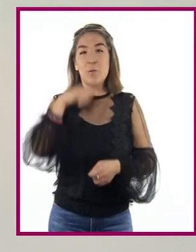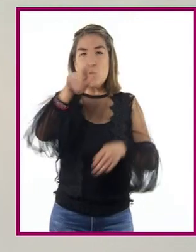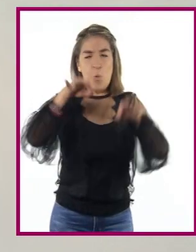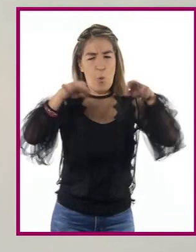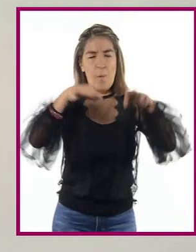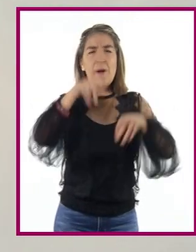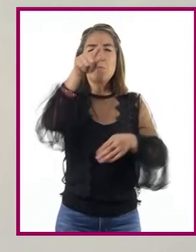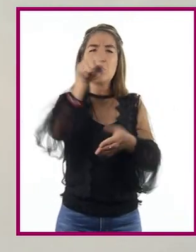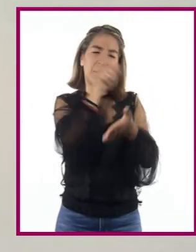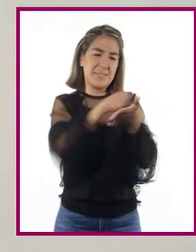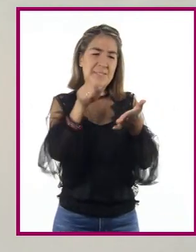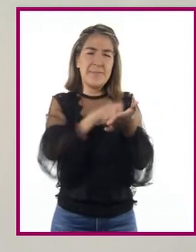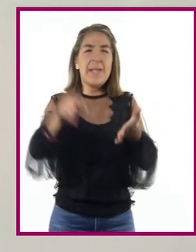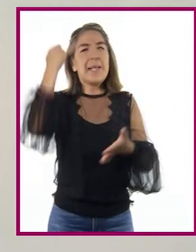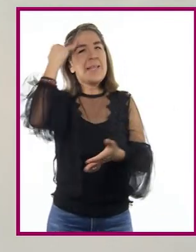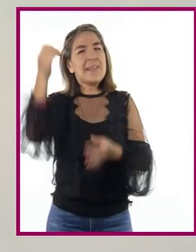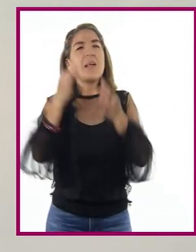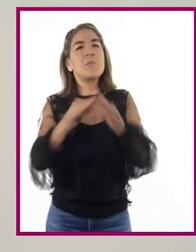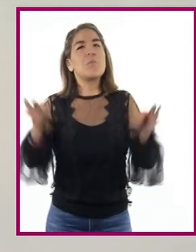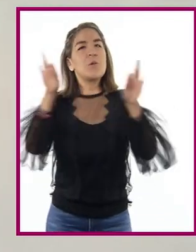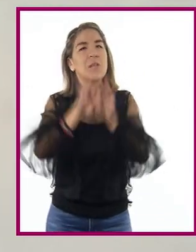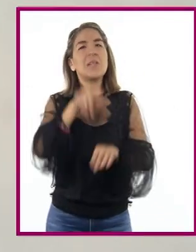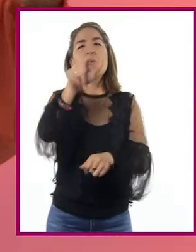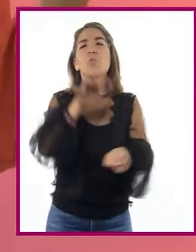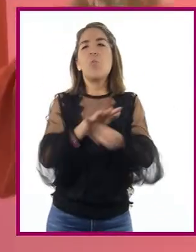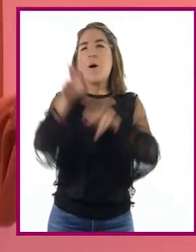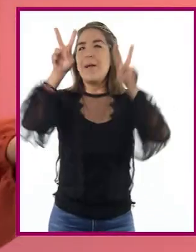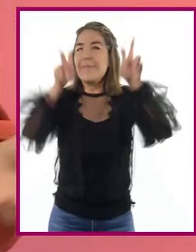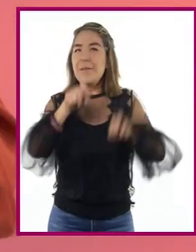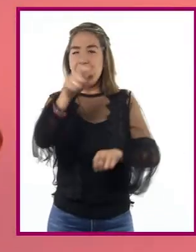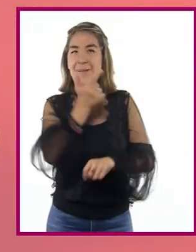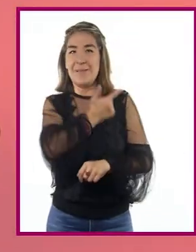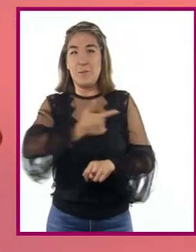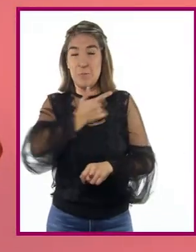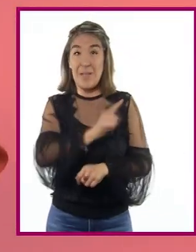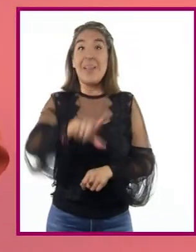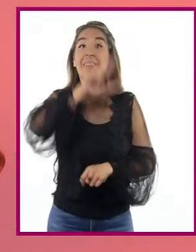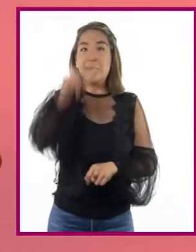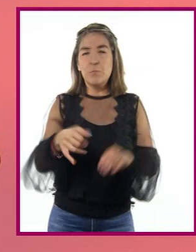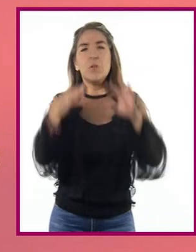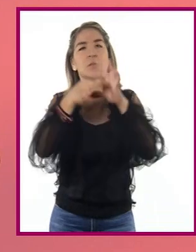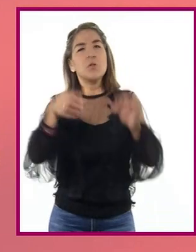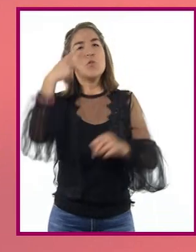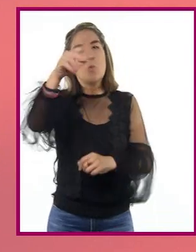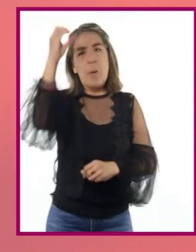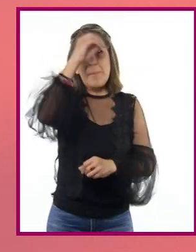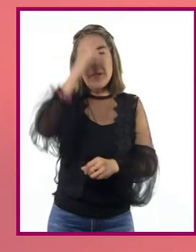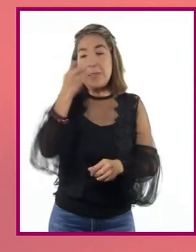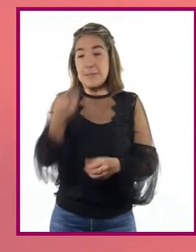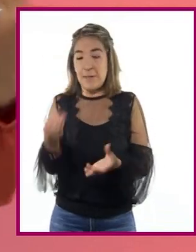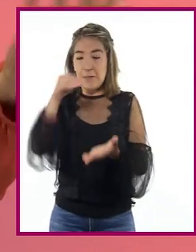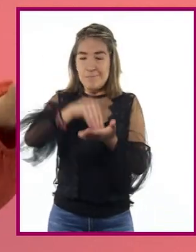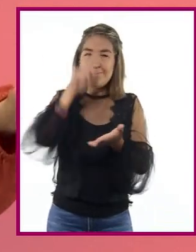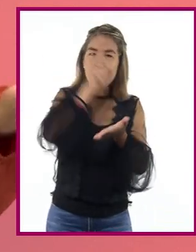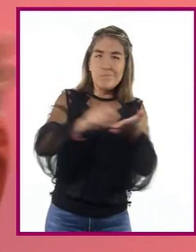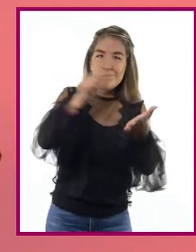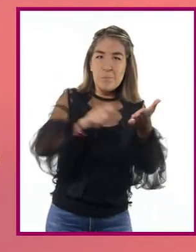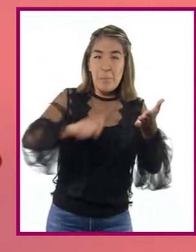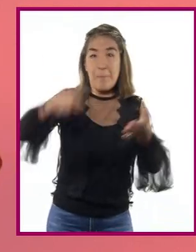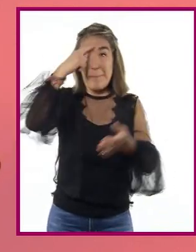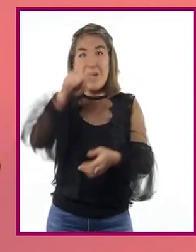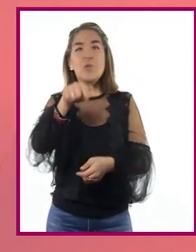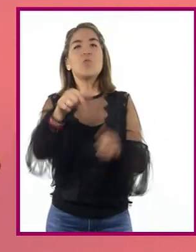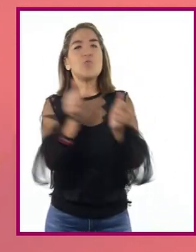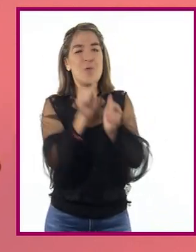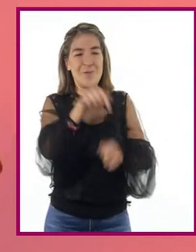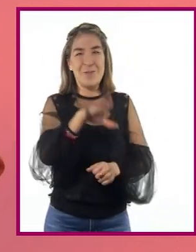en una hoja las ideas centrales del tema de su preferencia y argumenten su postura a partir de conectores para ajustar expresiones